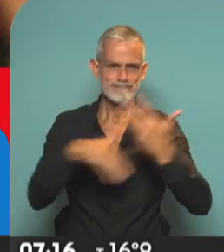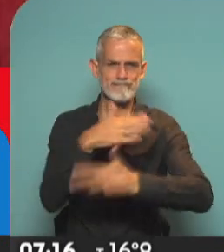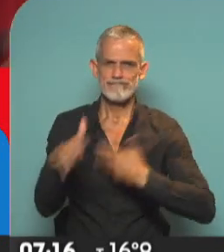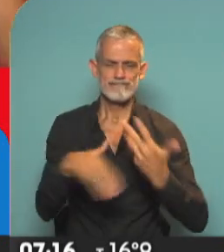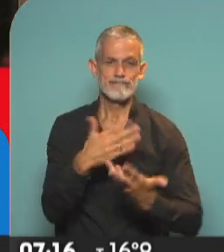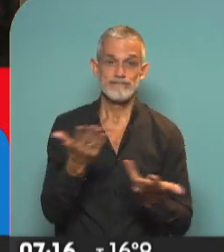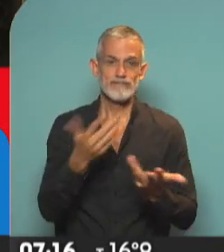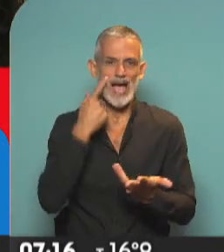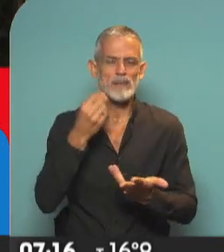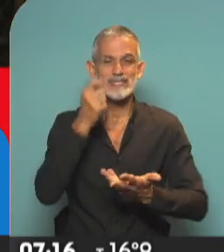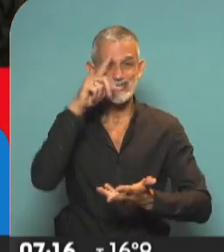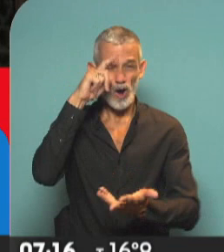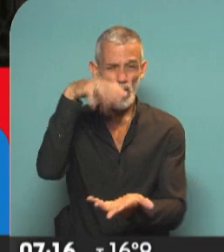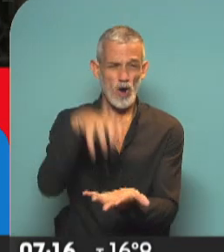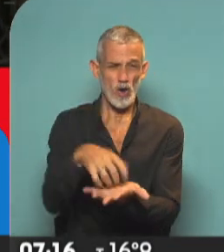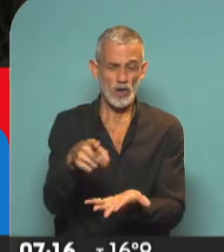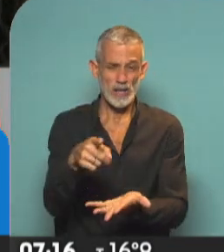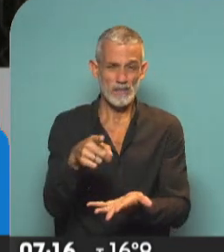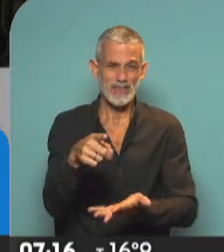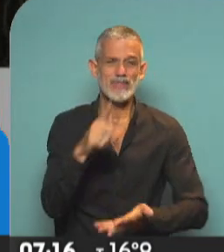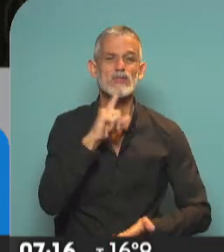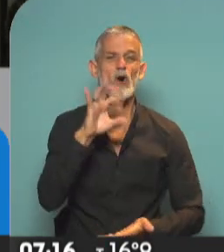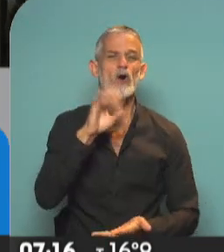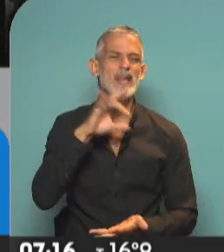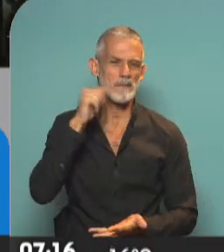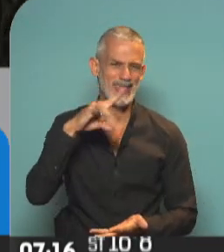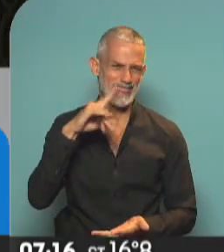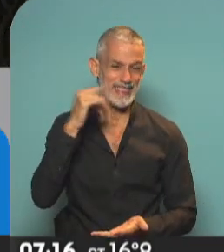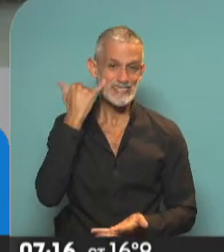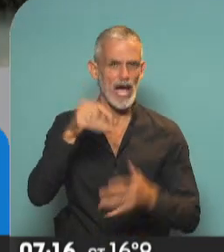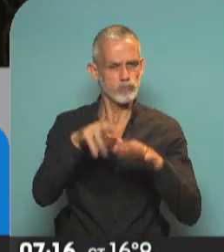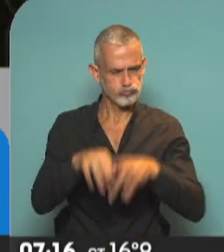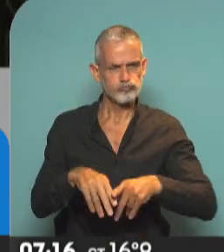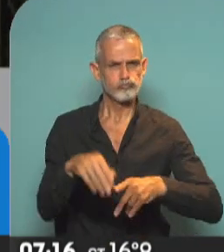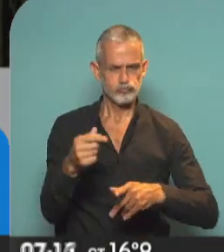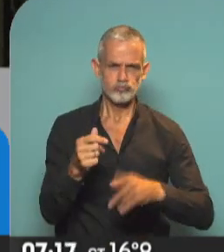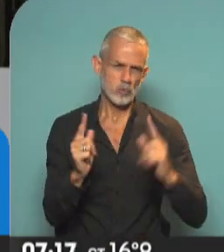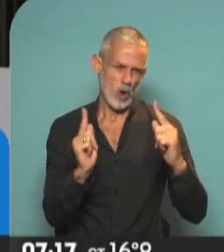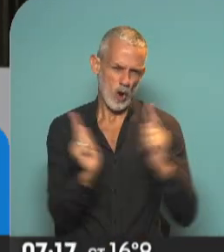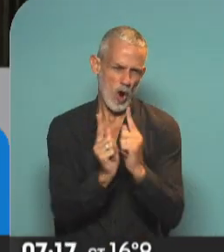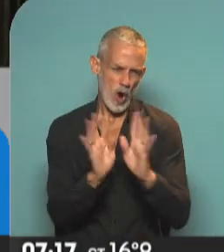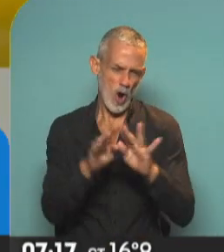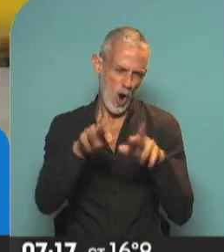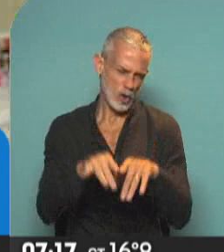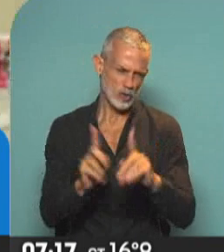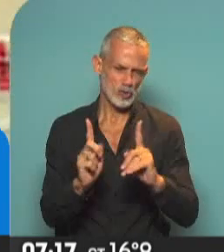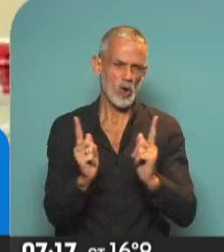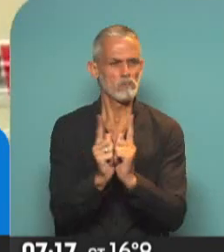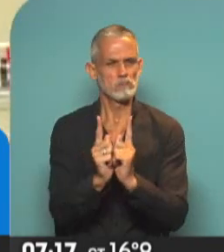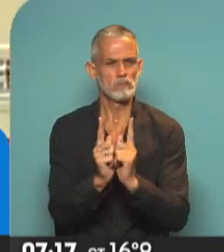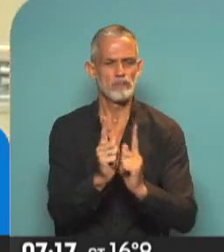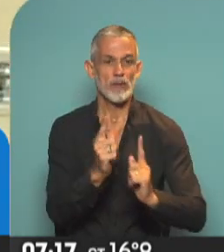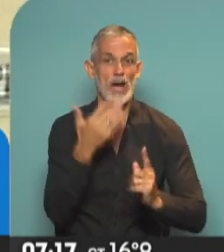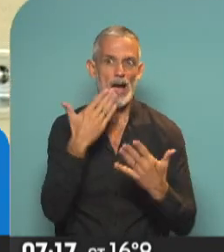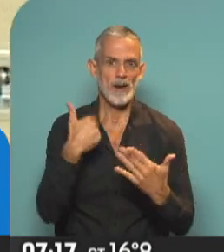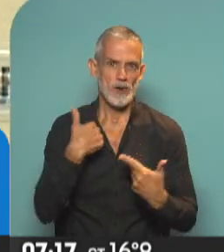que saber si ya la clínica Otamendi, el sanatorio Otamendi, que ya ha dado por supuesto un comunicado muy breve, va a hablar